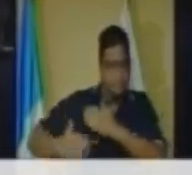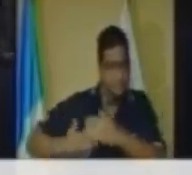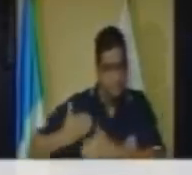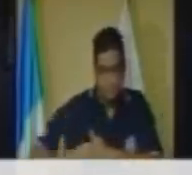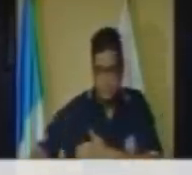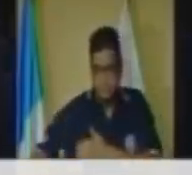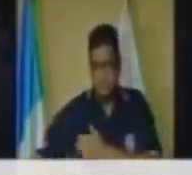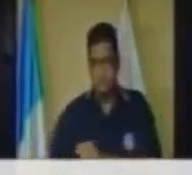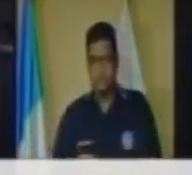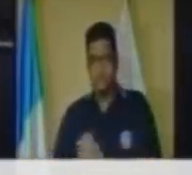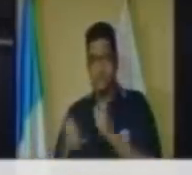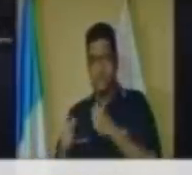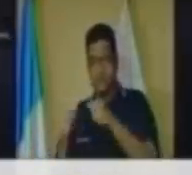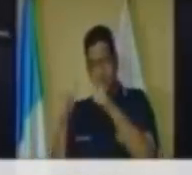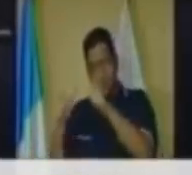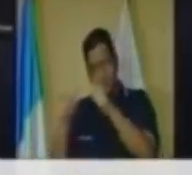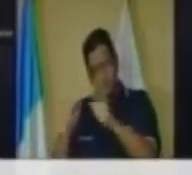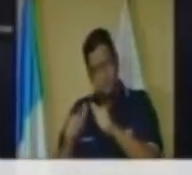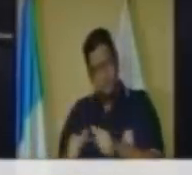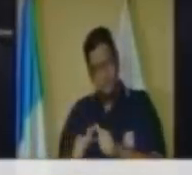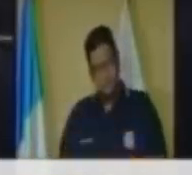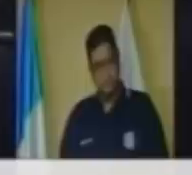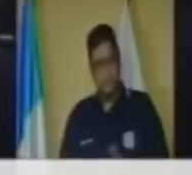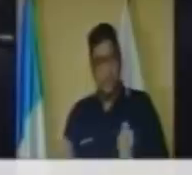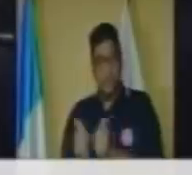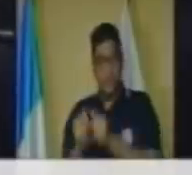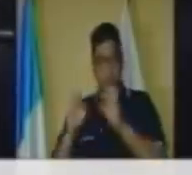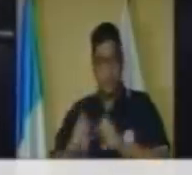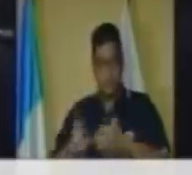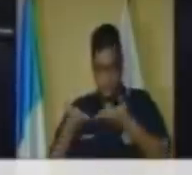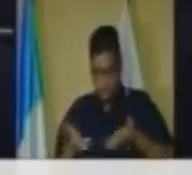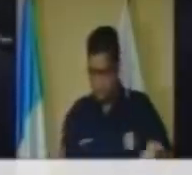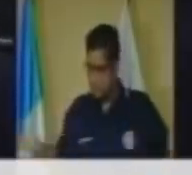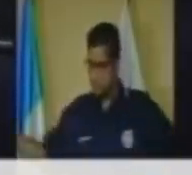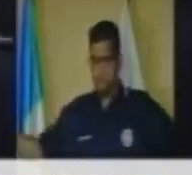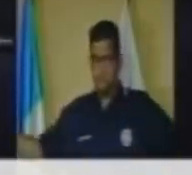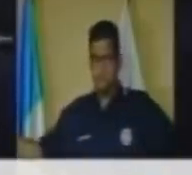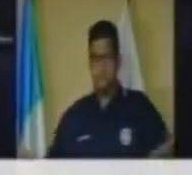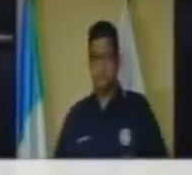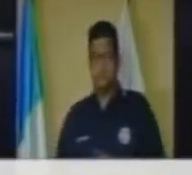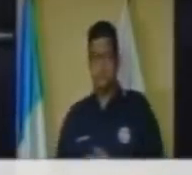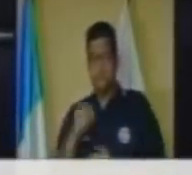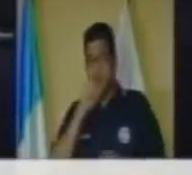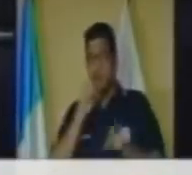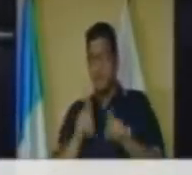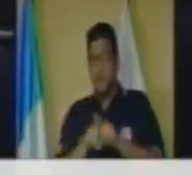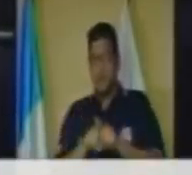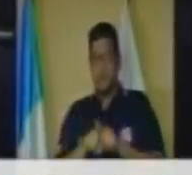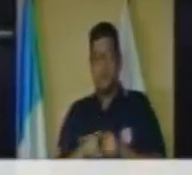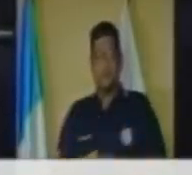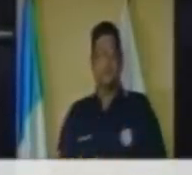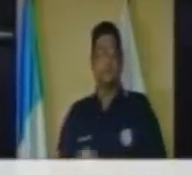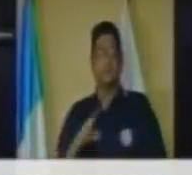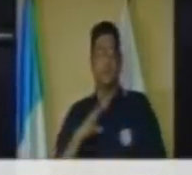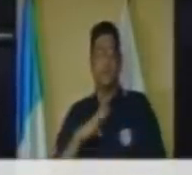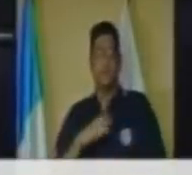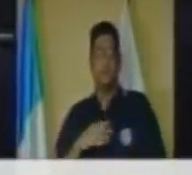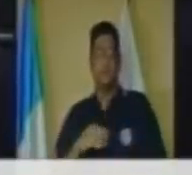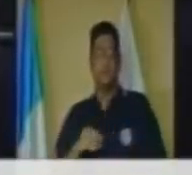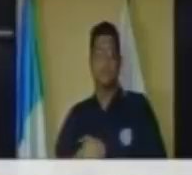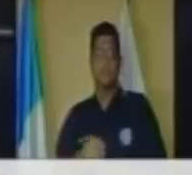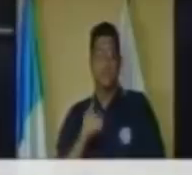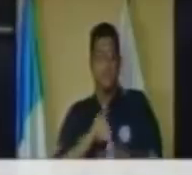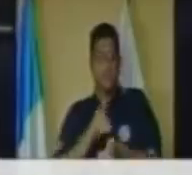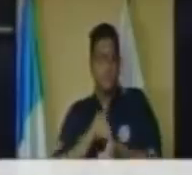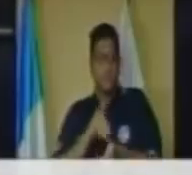con los que ven sentados aquí. Y uno de nuestros mayores colaboradores es el doctor Barreneche de